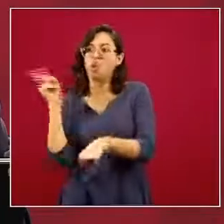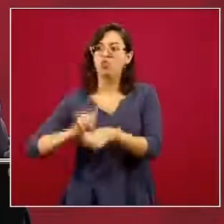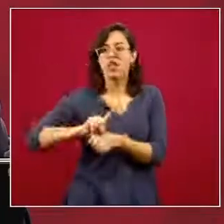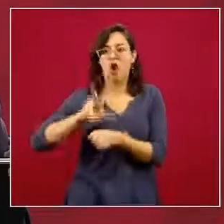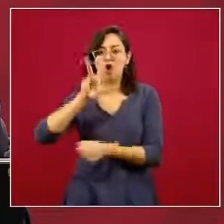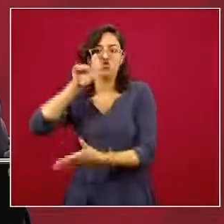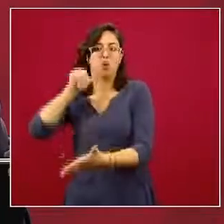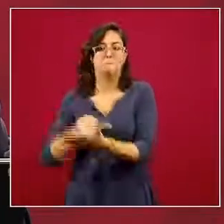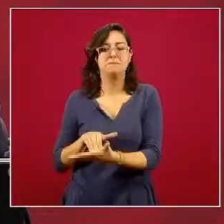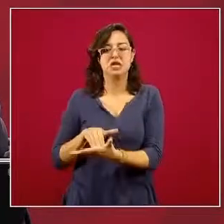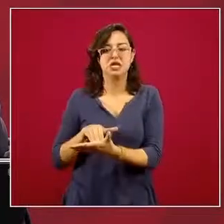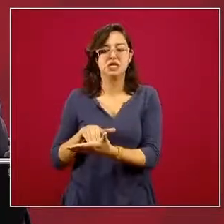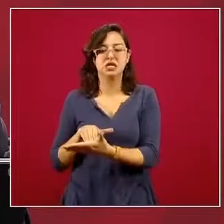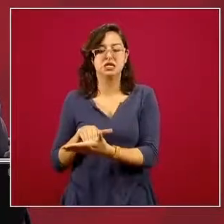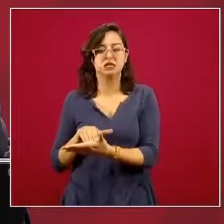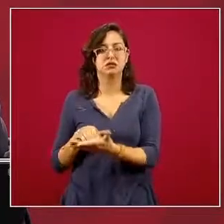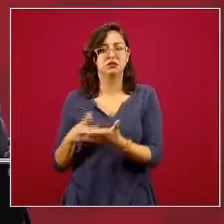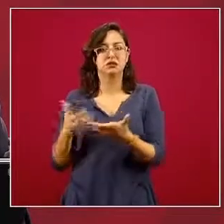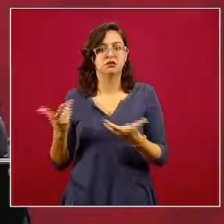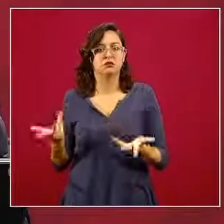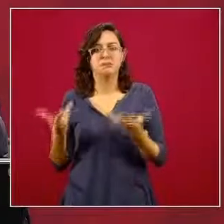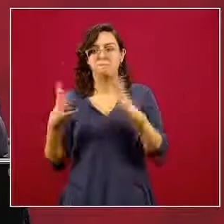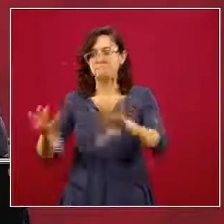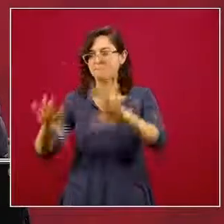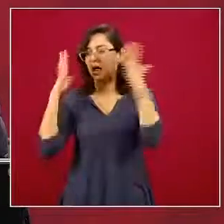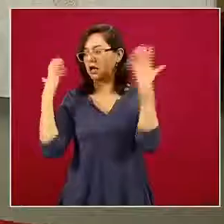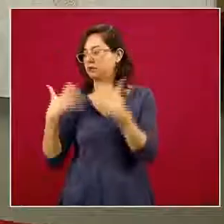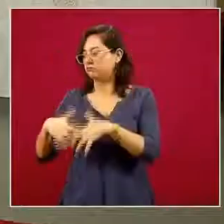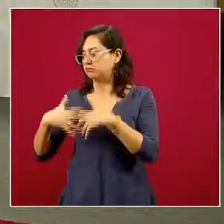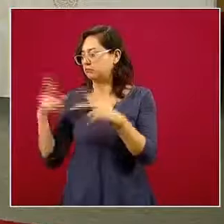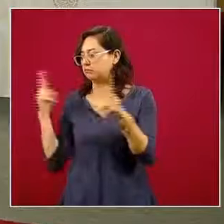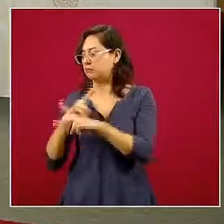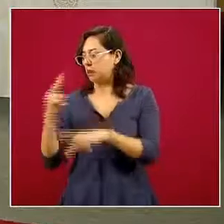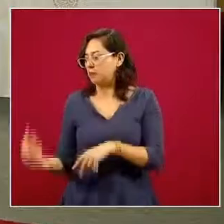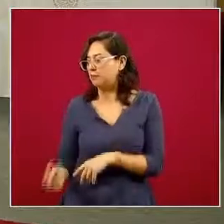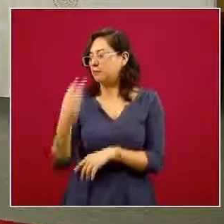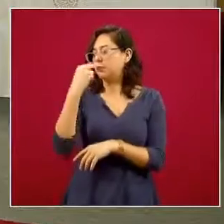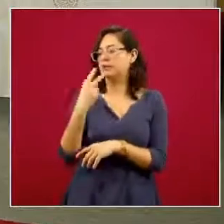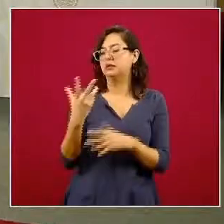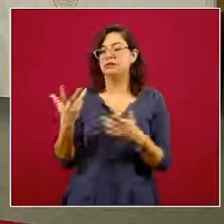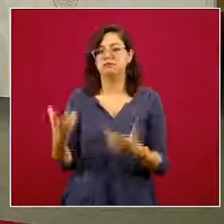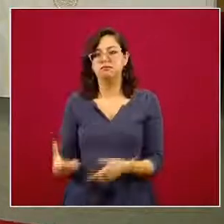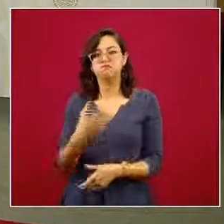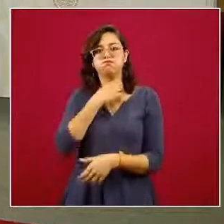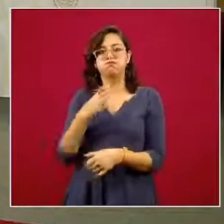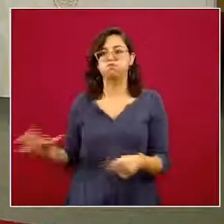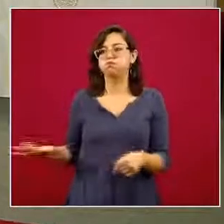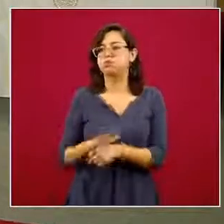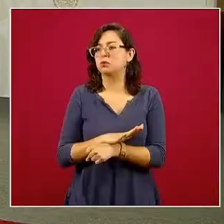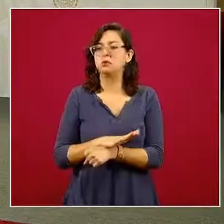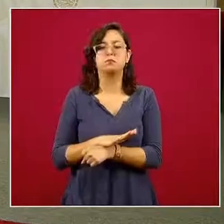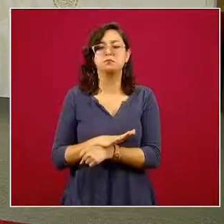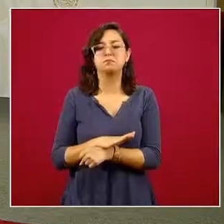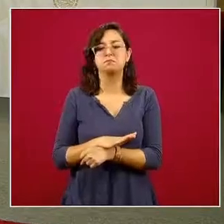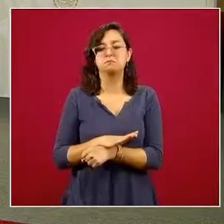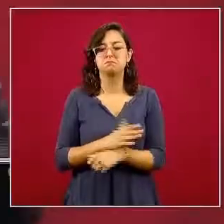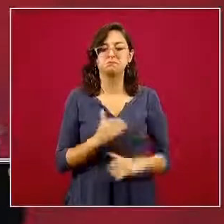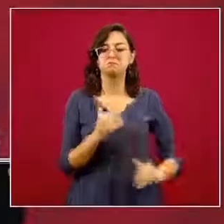mismo día requiriendo una intubación y ventilación mecánica, no pasamos de